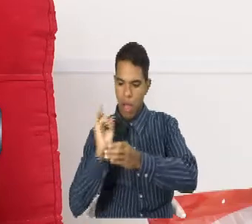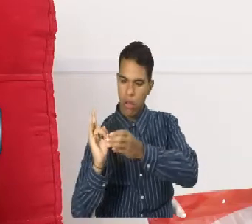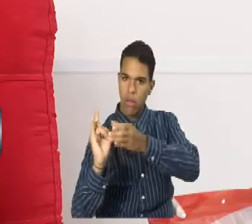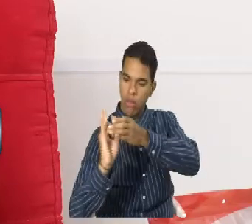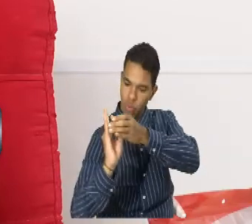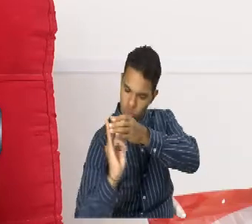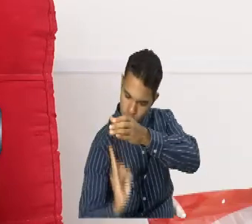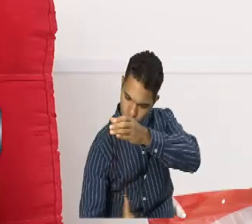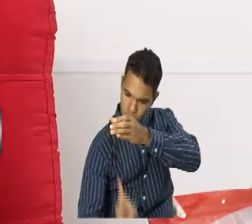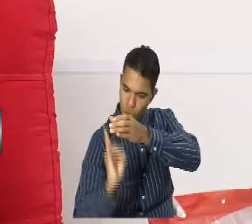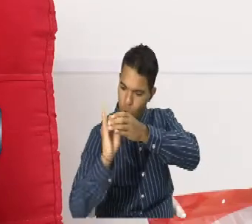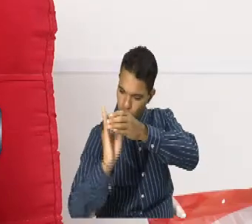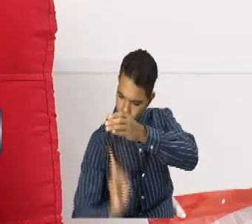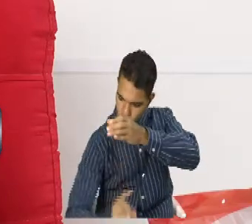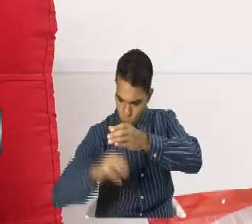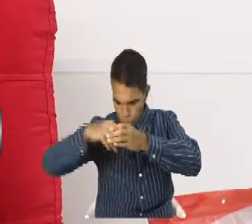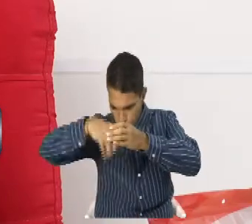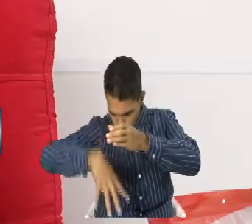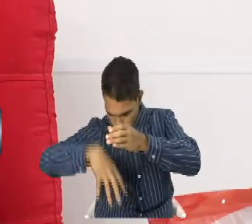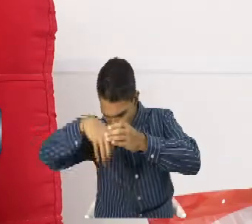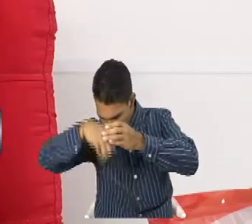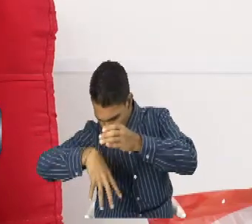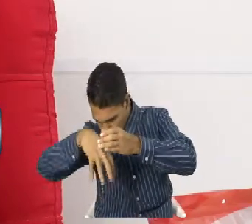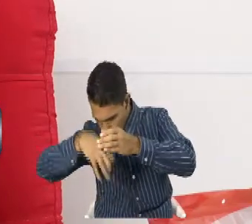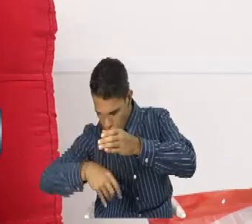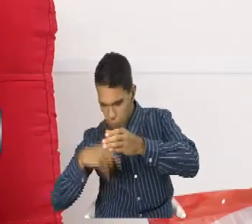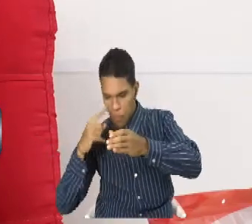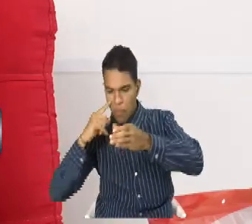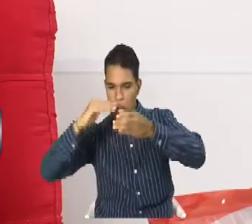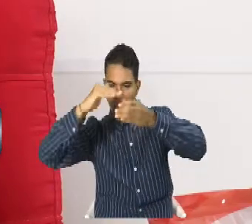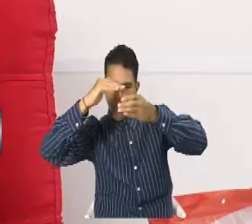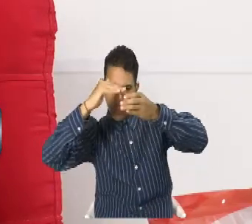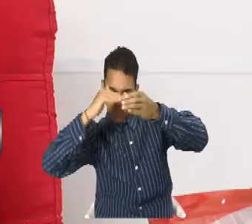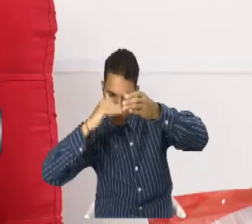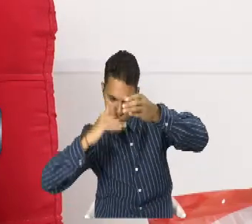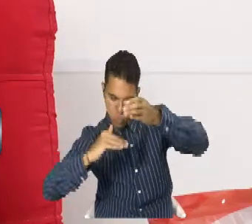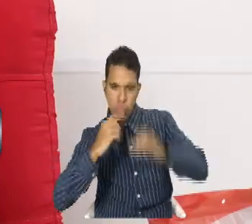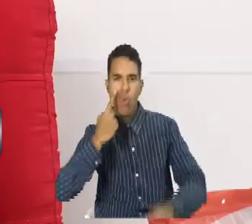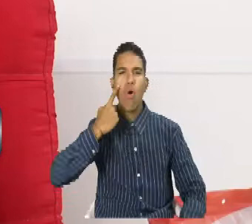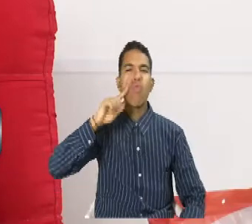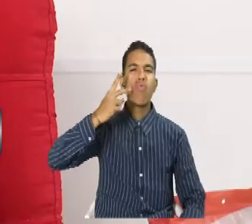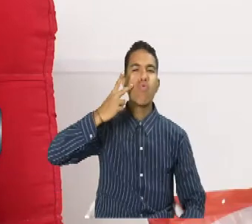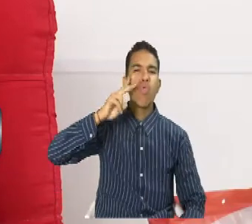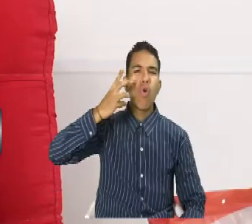por estas incisiones, y cuando ya a partir de los días este proceso